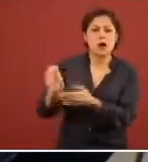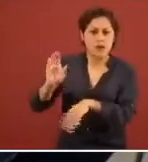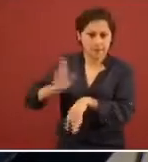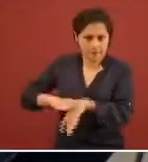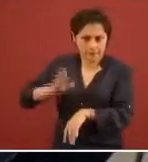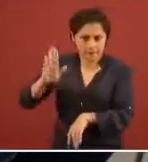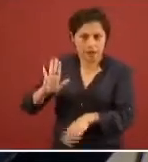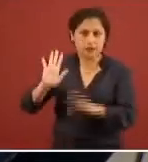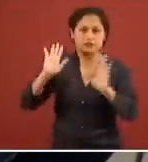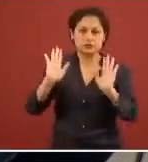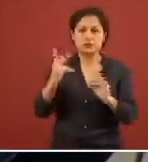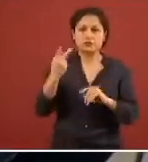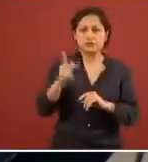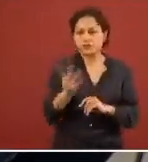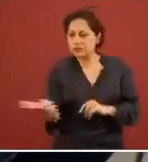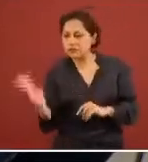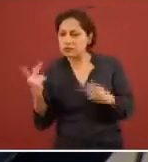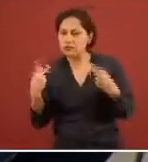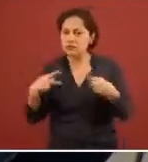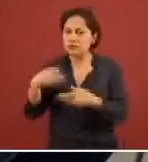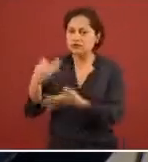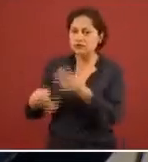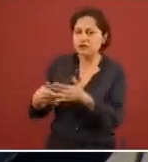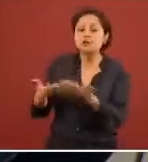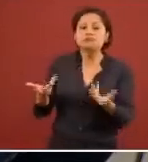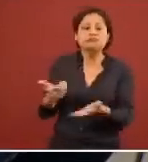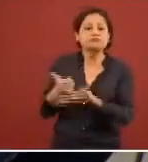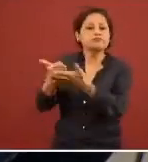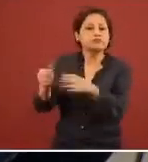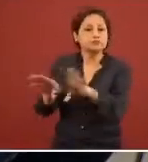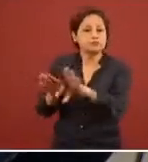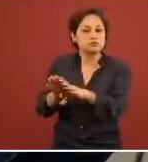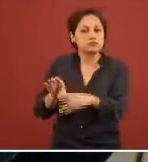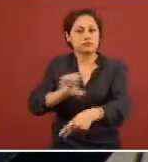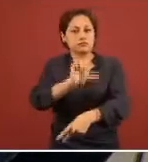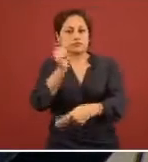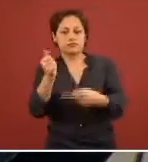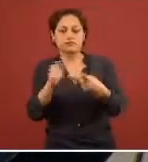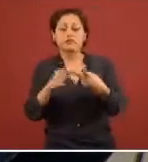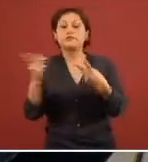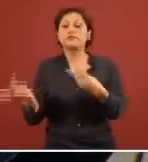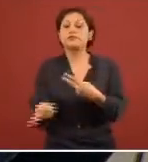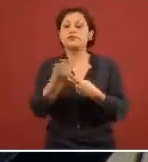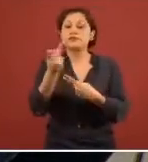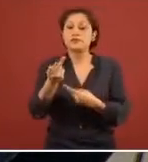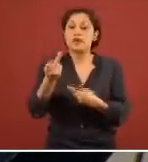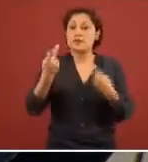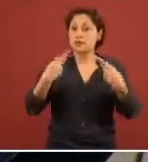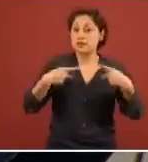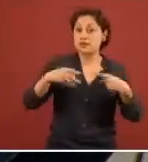personal médico que queda abandonado, ¿no? Y respecto a la guía de manejo de cadáveres por COVID,